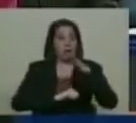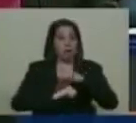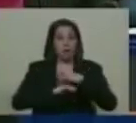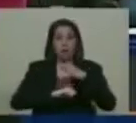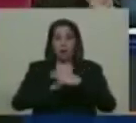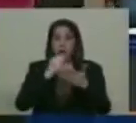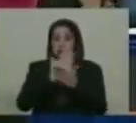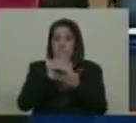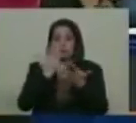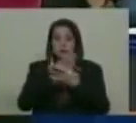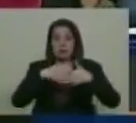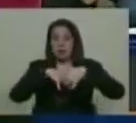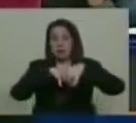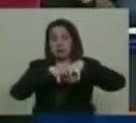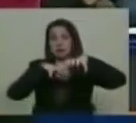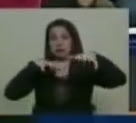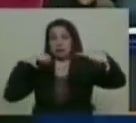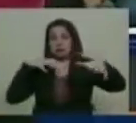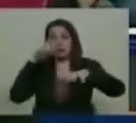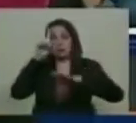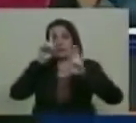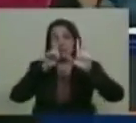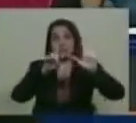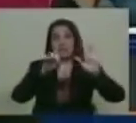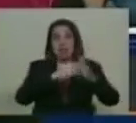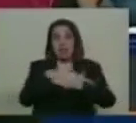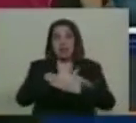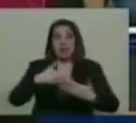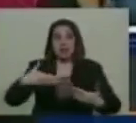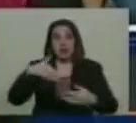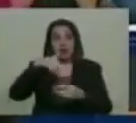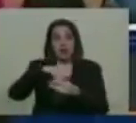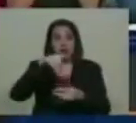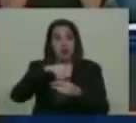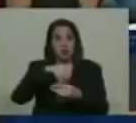mujeres que le vamos a dar 6 millones de votos.